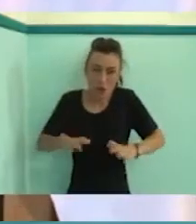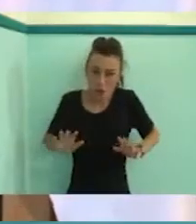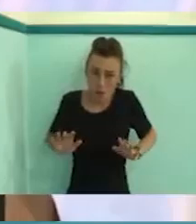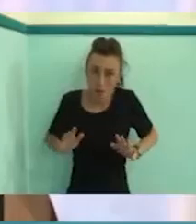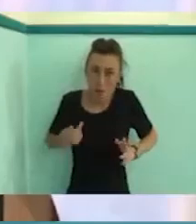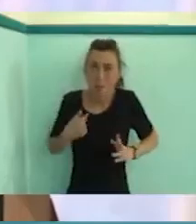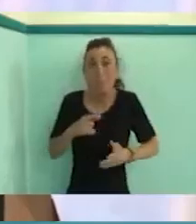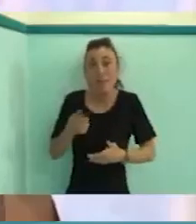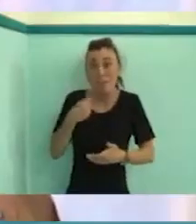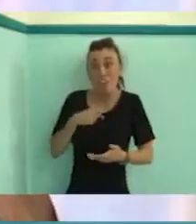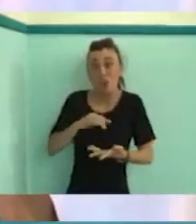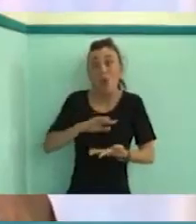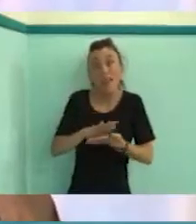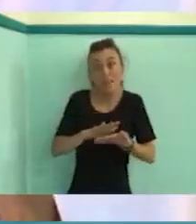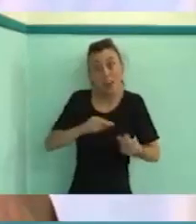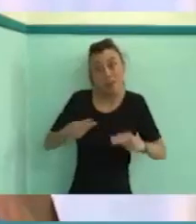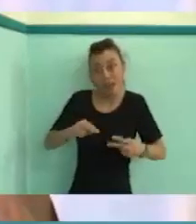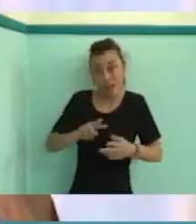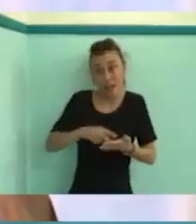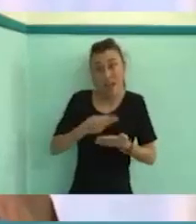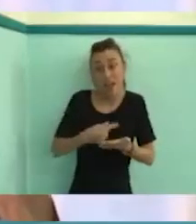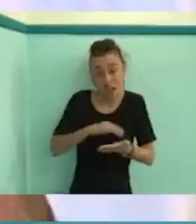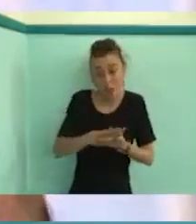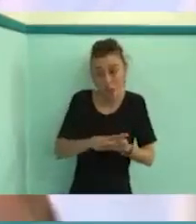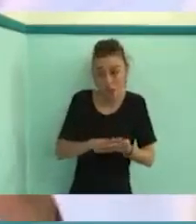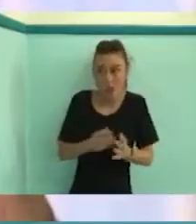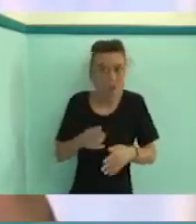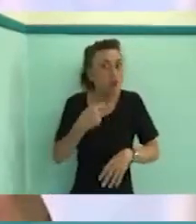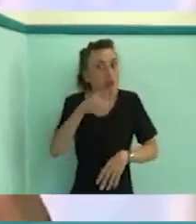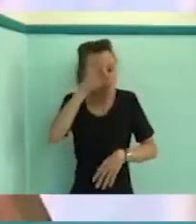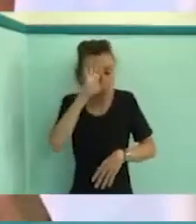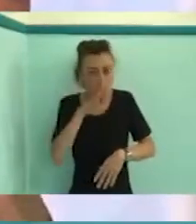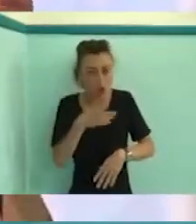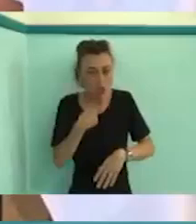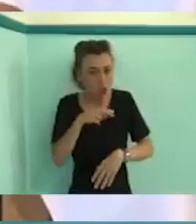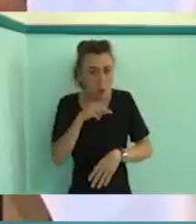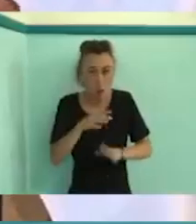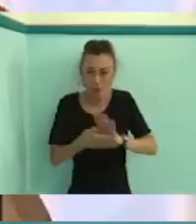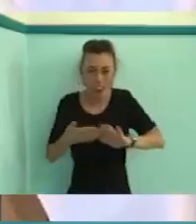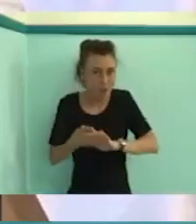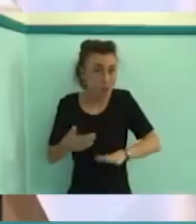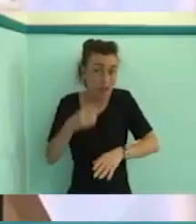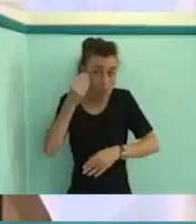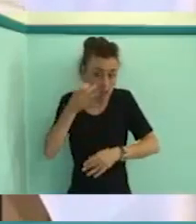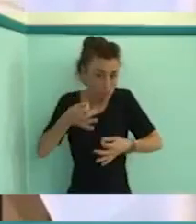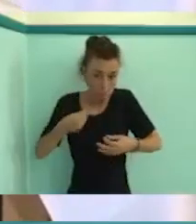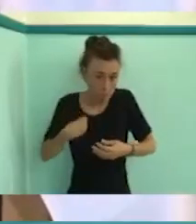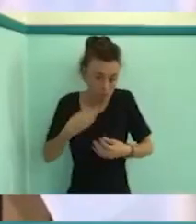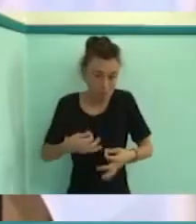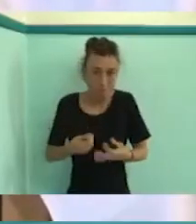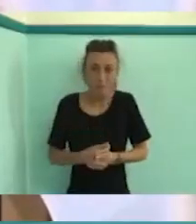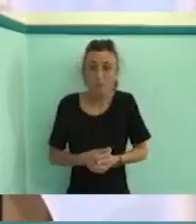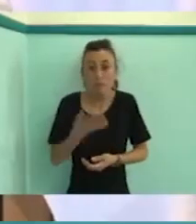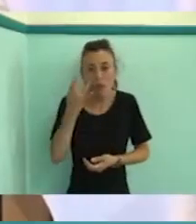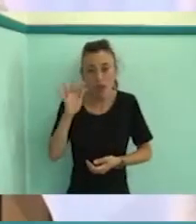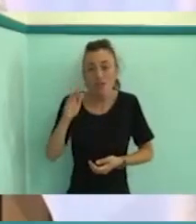interpretar en lengua de sinos digo pues vas a flipar porque y con lo rápido que hablo yo siempre piensa lo mismo Pues fíjate eh yo creo que a